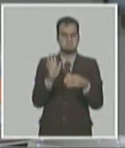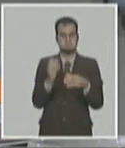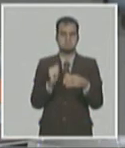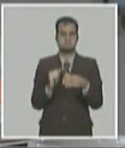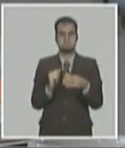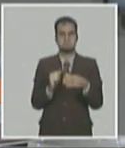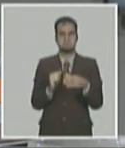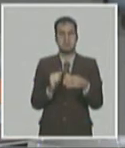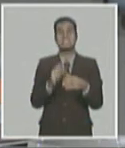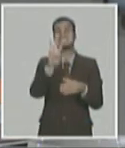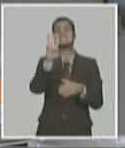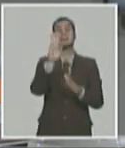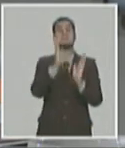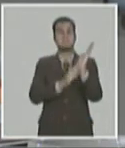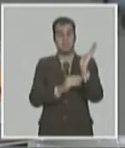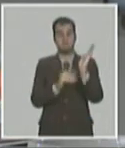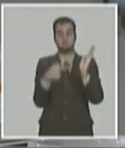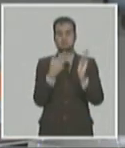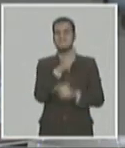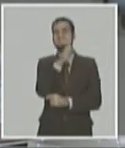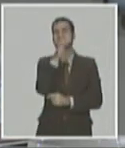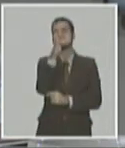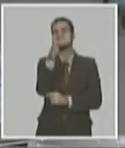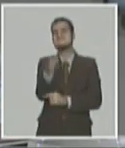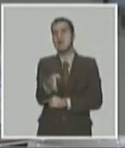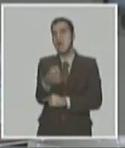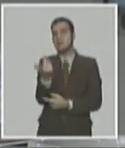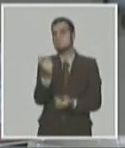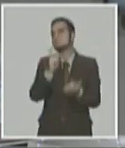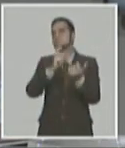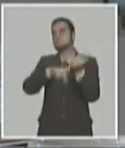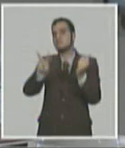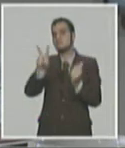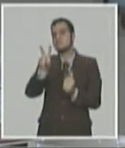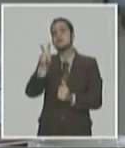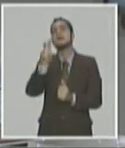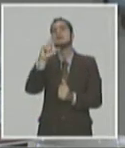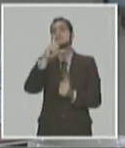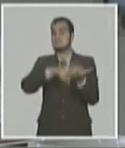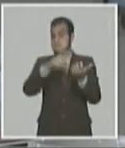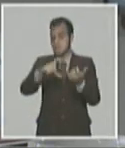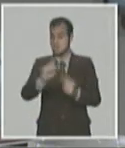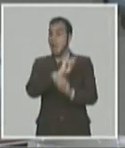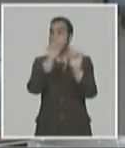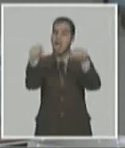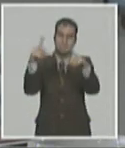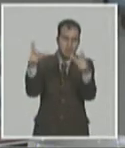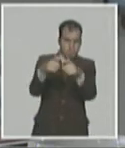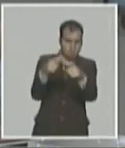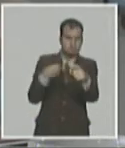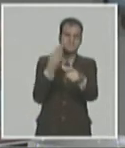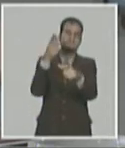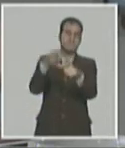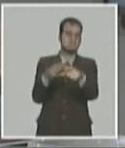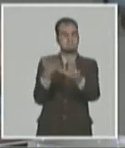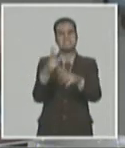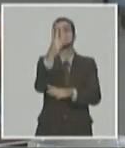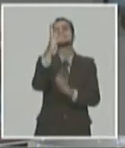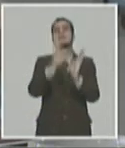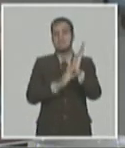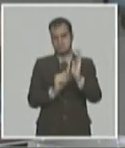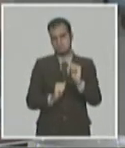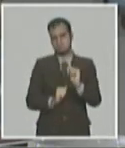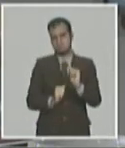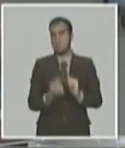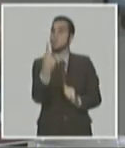el trimestre a las reuniones de los buróes provinciales del partido, que lleguemos como mínimo una